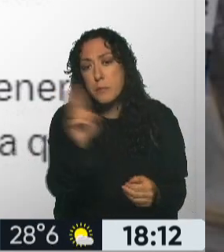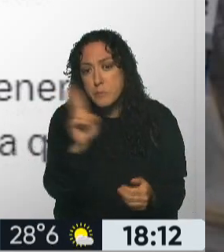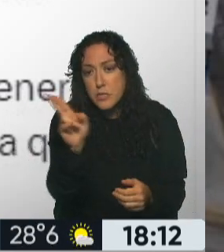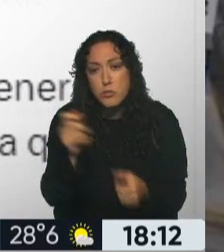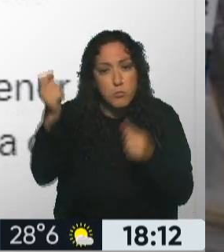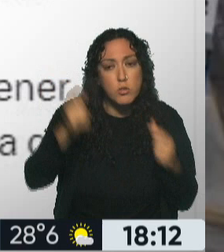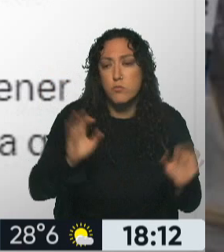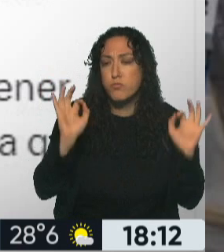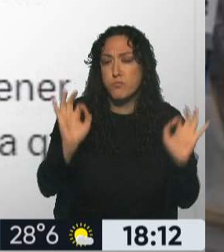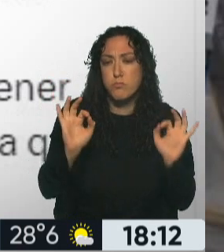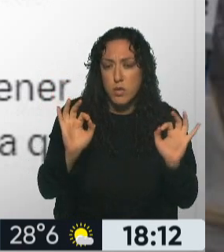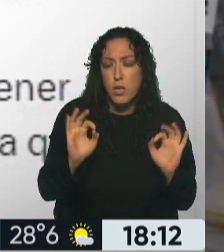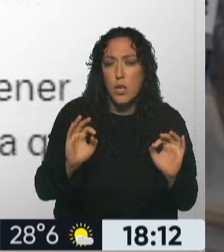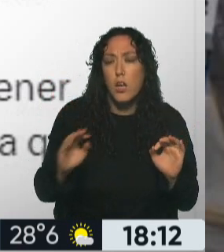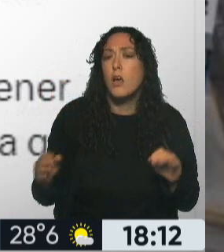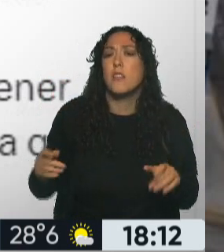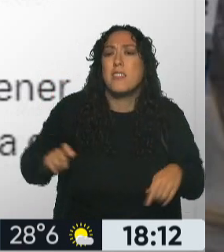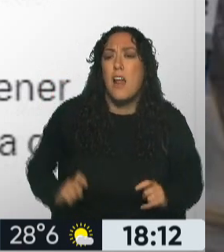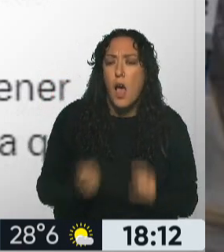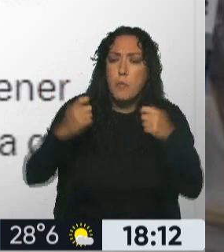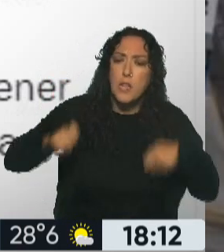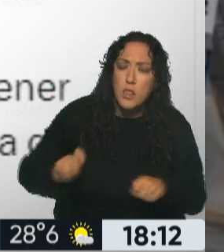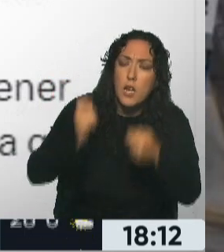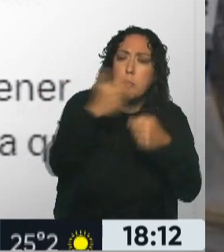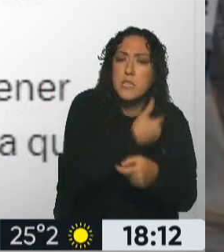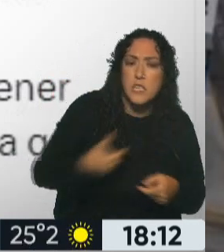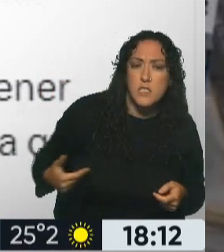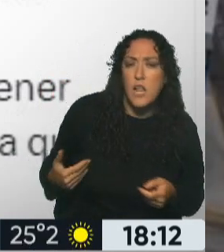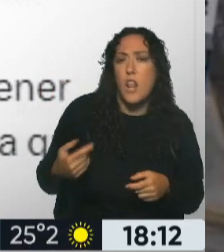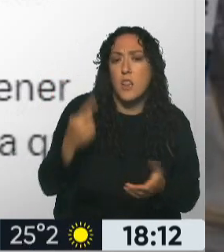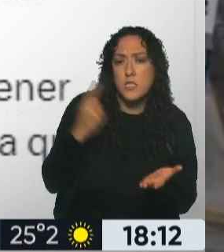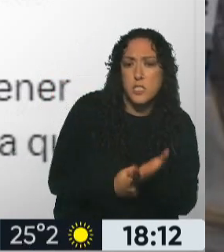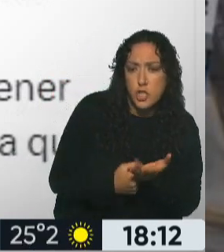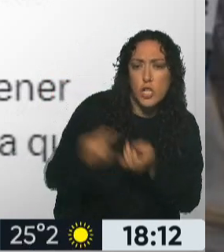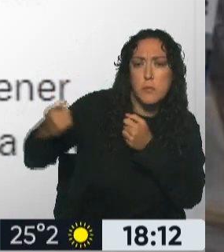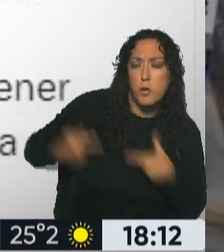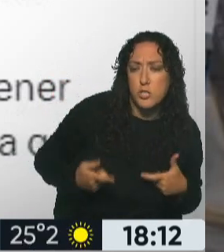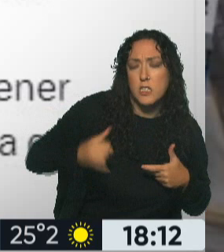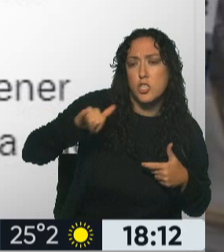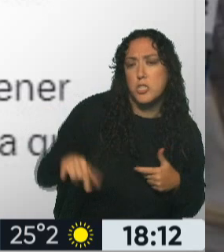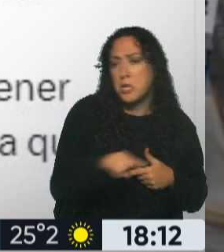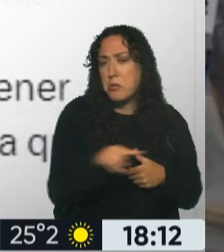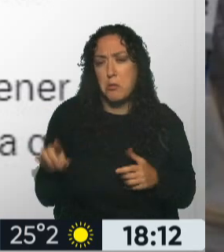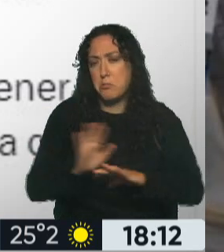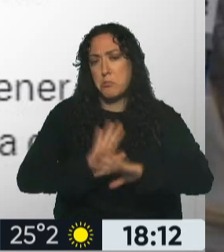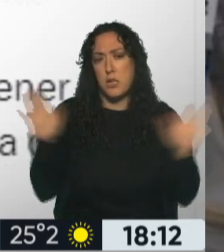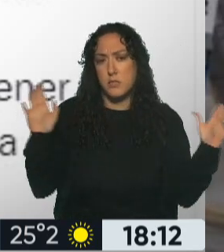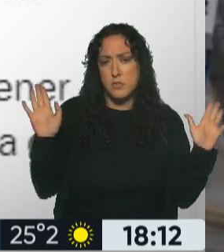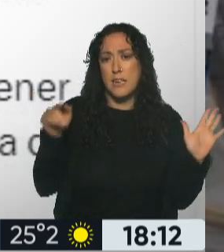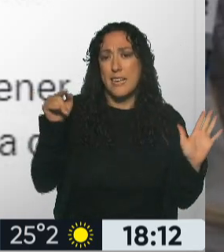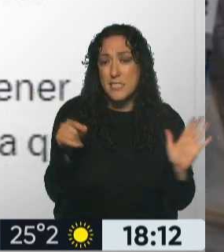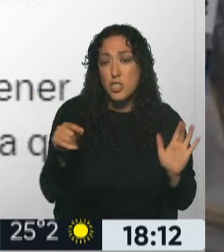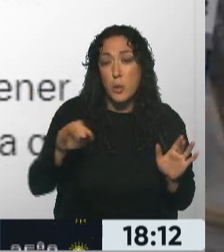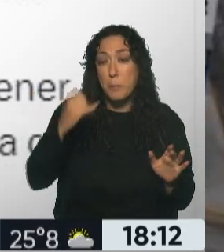burocracia estatal ya no tendrá el poder de decidir quién importa un bien y quién no Esta media tiene un impacto directo en las